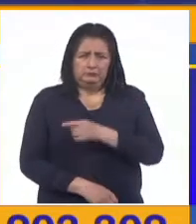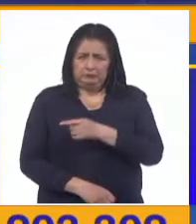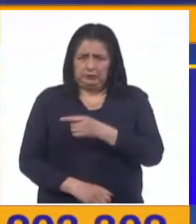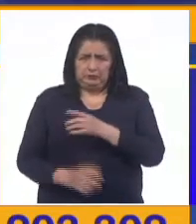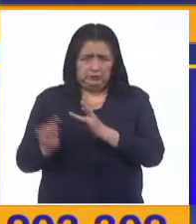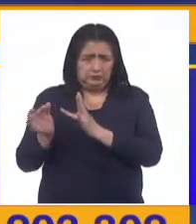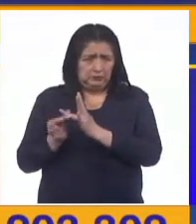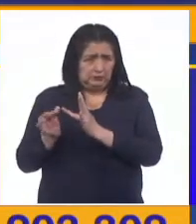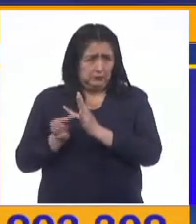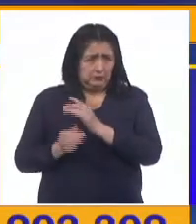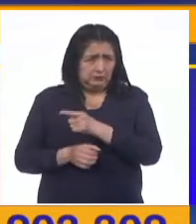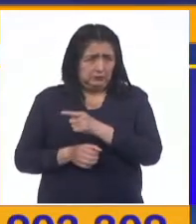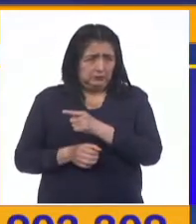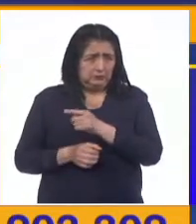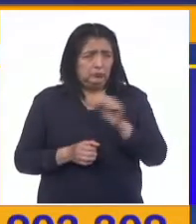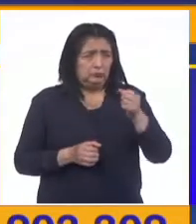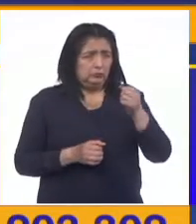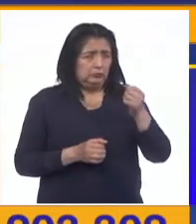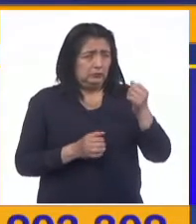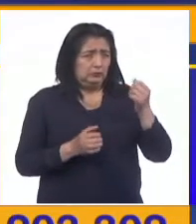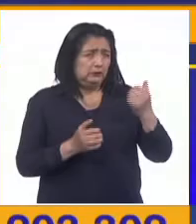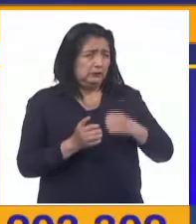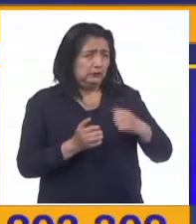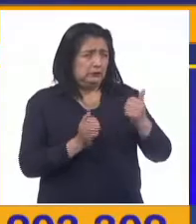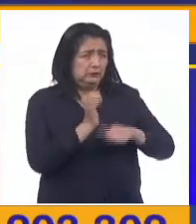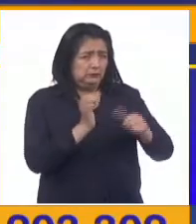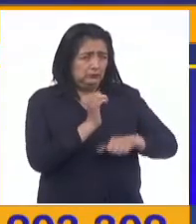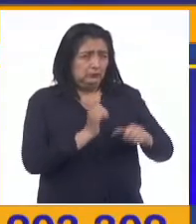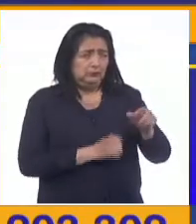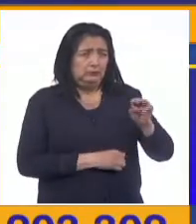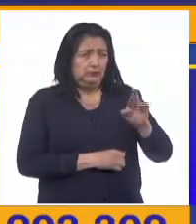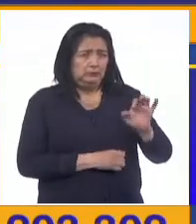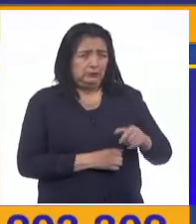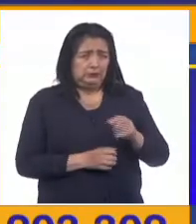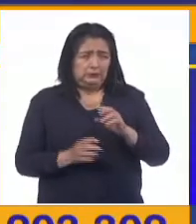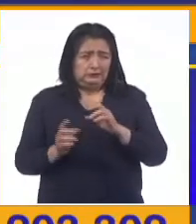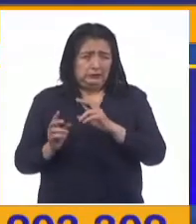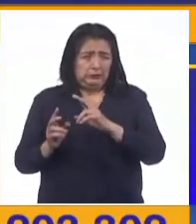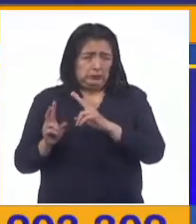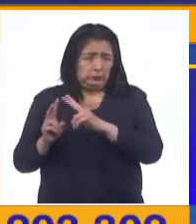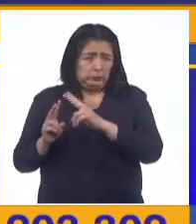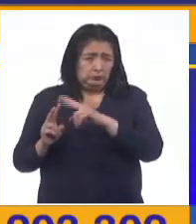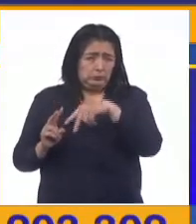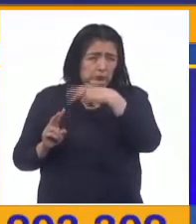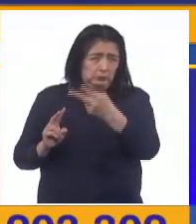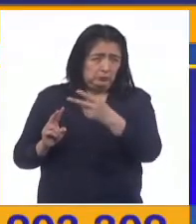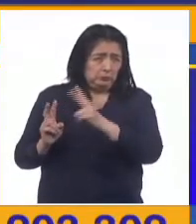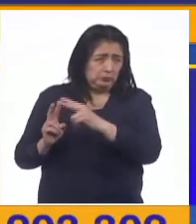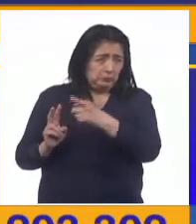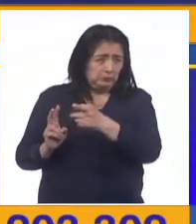casada con...? El hijo, el hermano de Maribel. ¿Es su concuñada? Es su